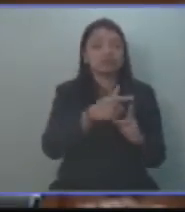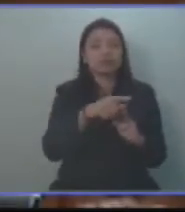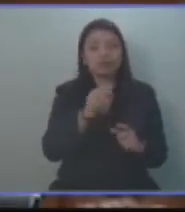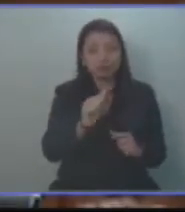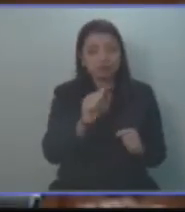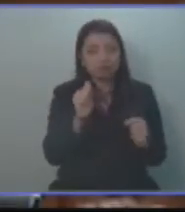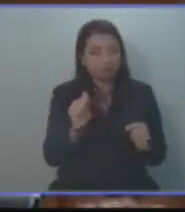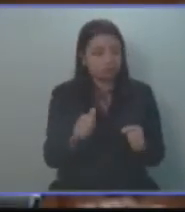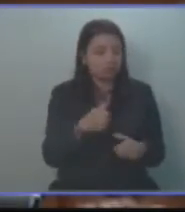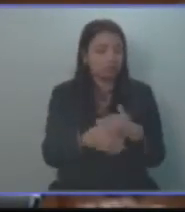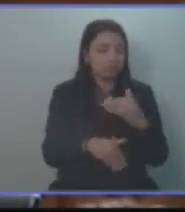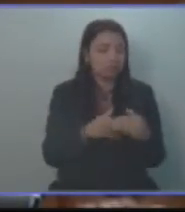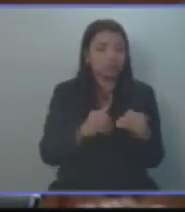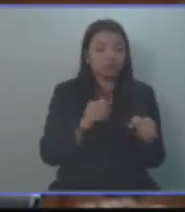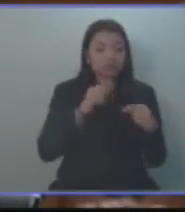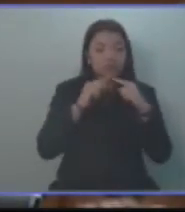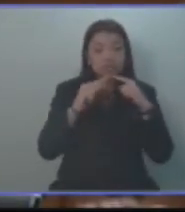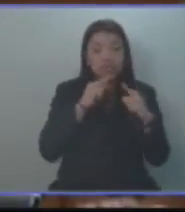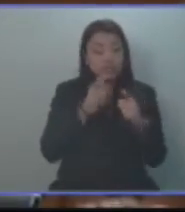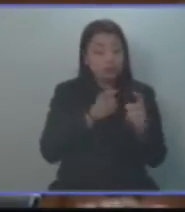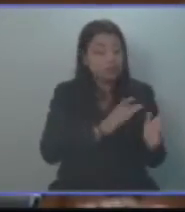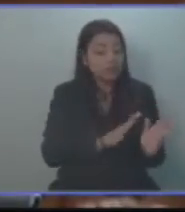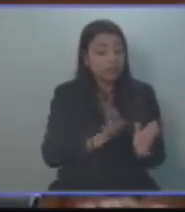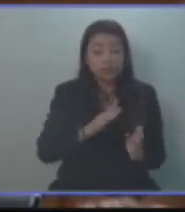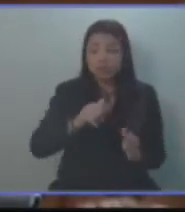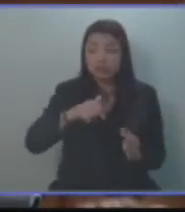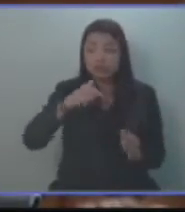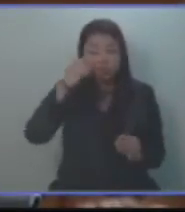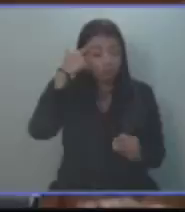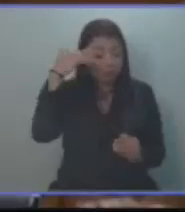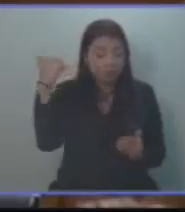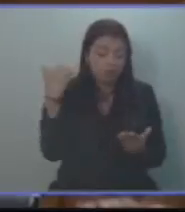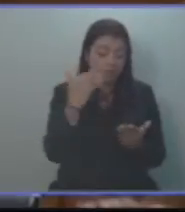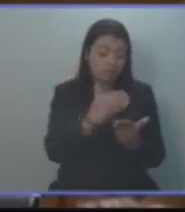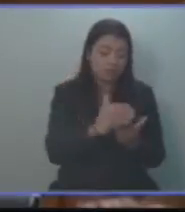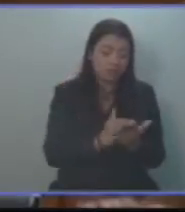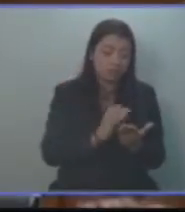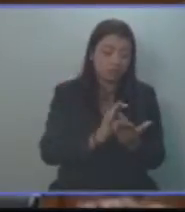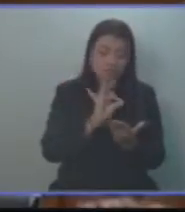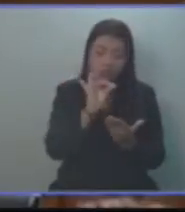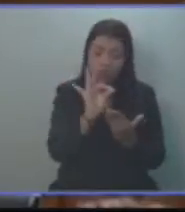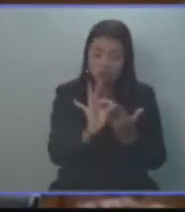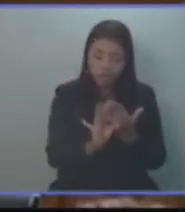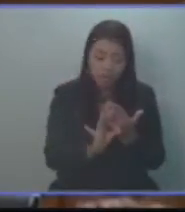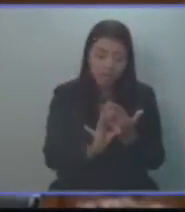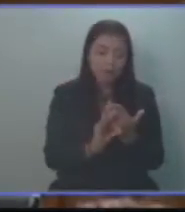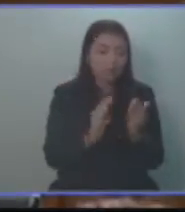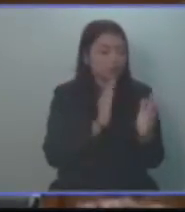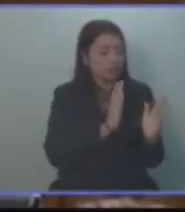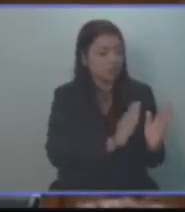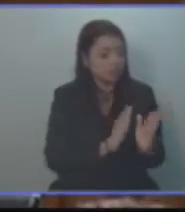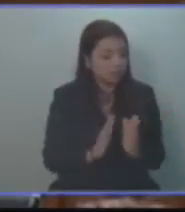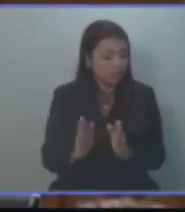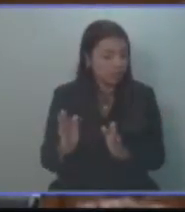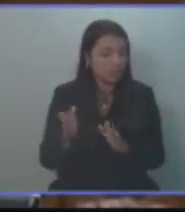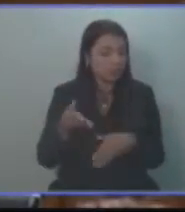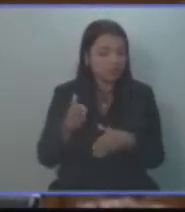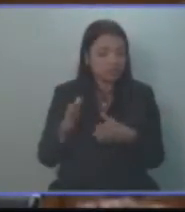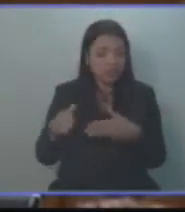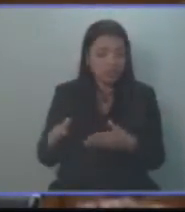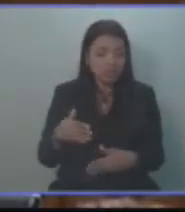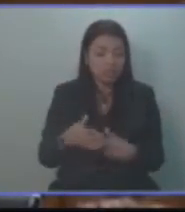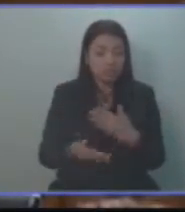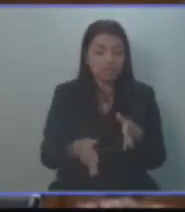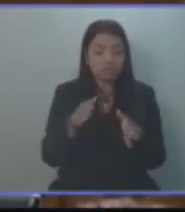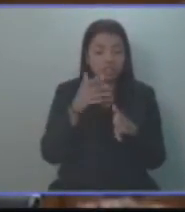técnica y administrativa con relación a políticas, programas, planes, estrategias institucionales, así